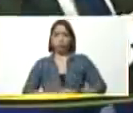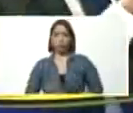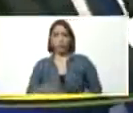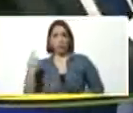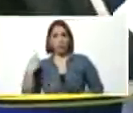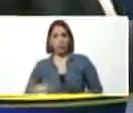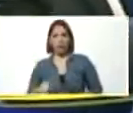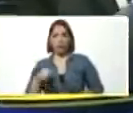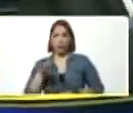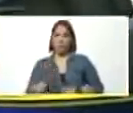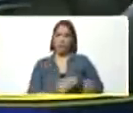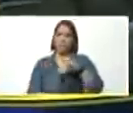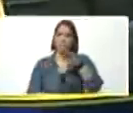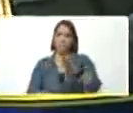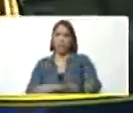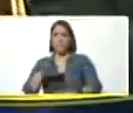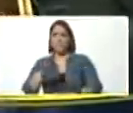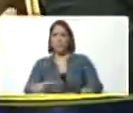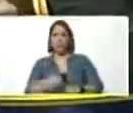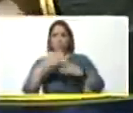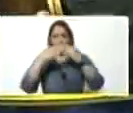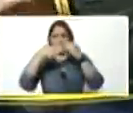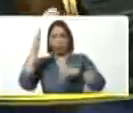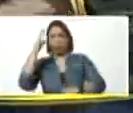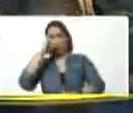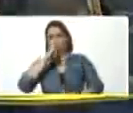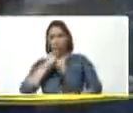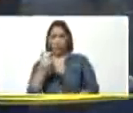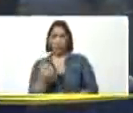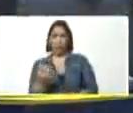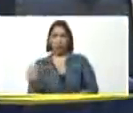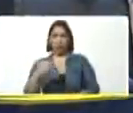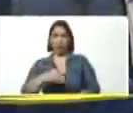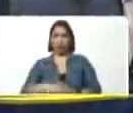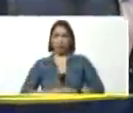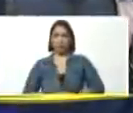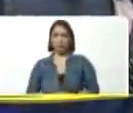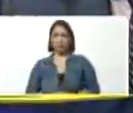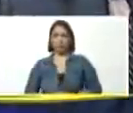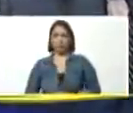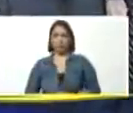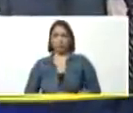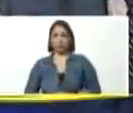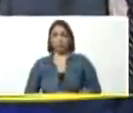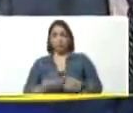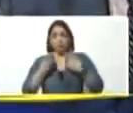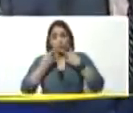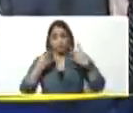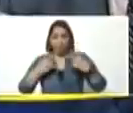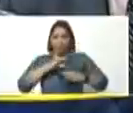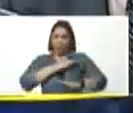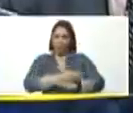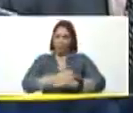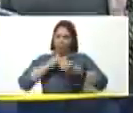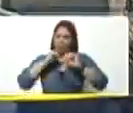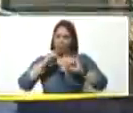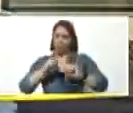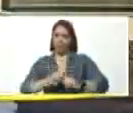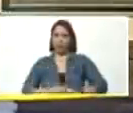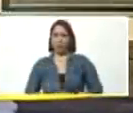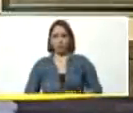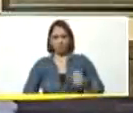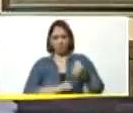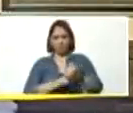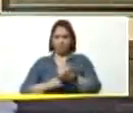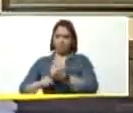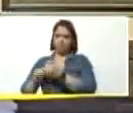que transitar en los años por venir? Un mensaje contundente de apoyo,